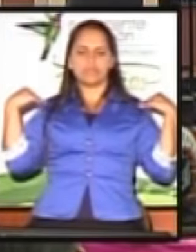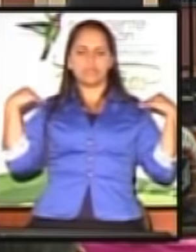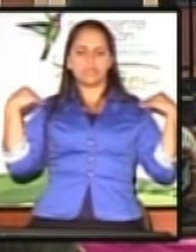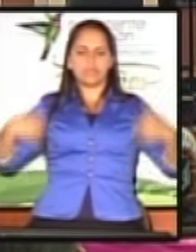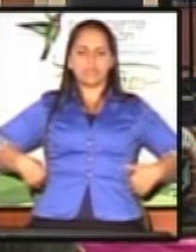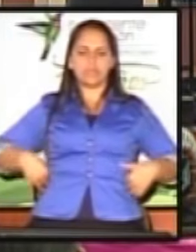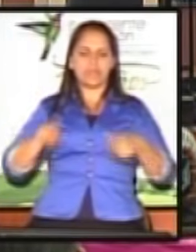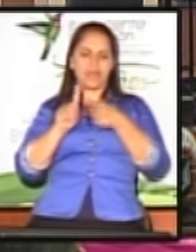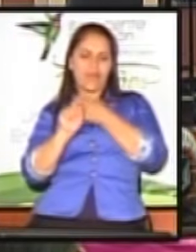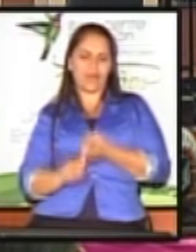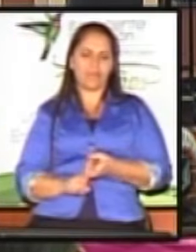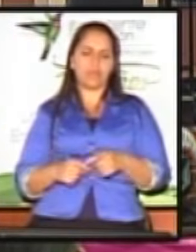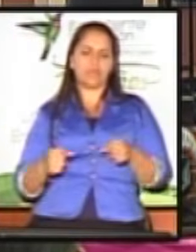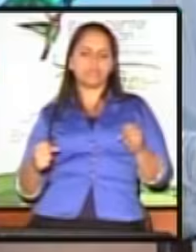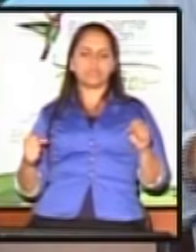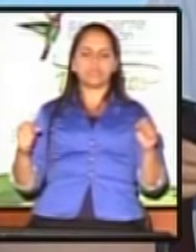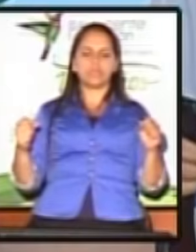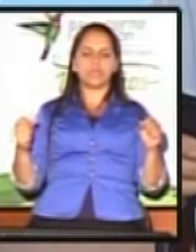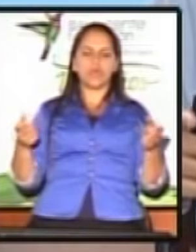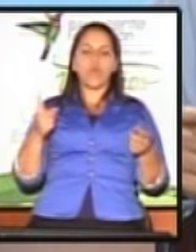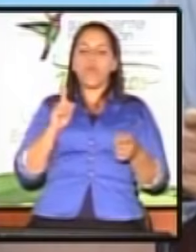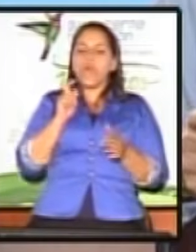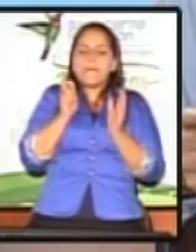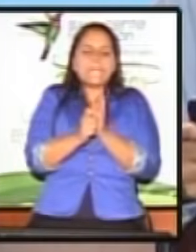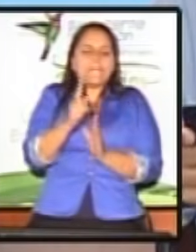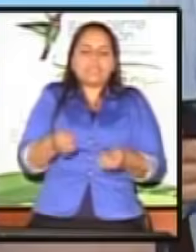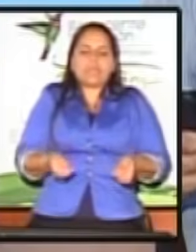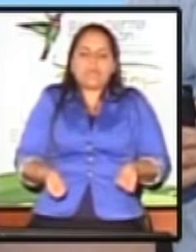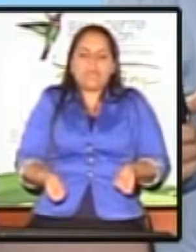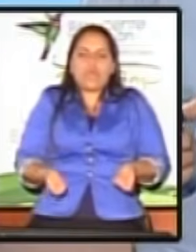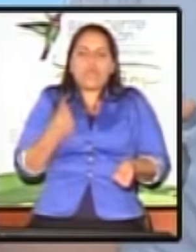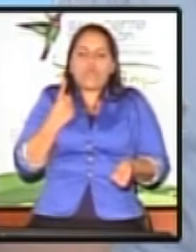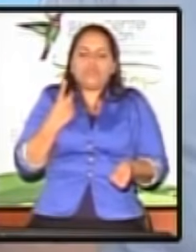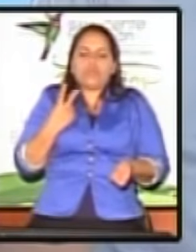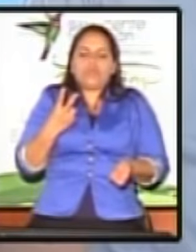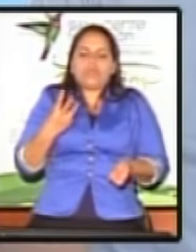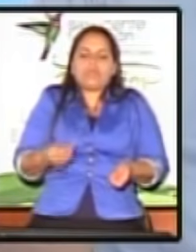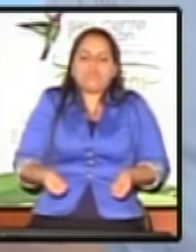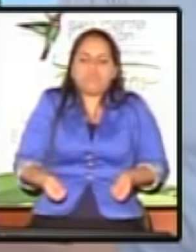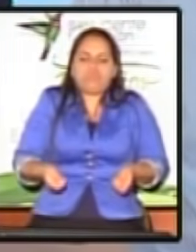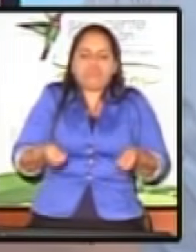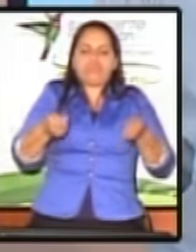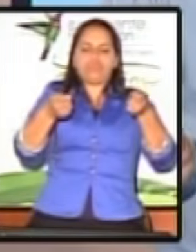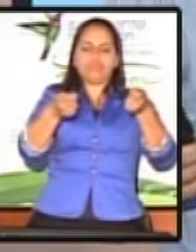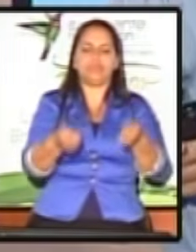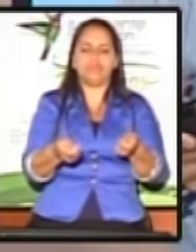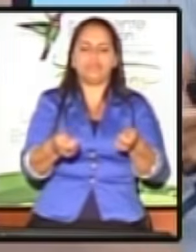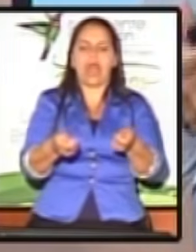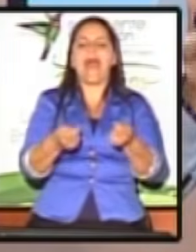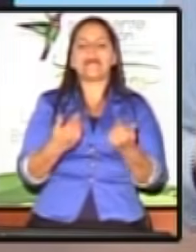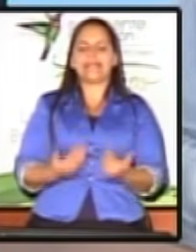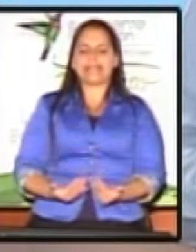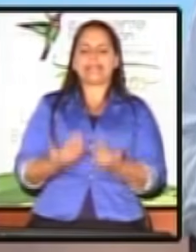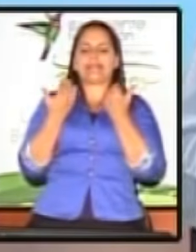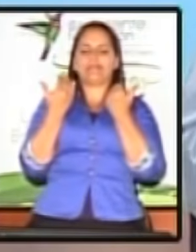y el bloque del sacro en un solo movimiento garantizado por la sábana, ayuda a que el paciente tenga calidad de